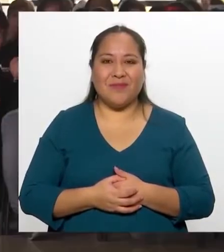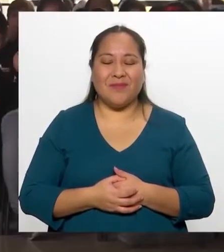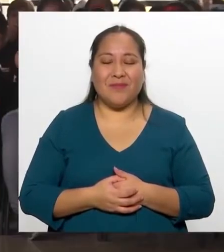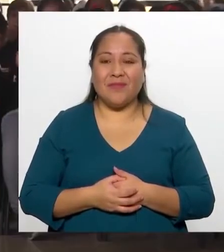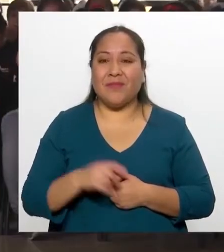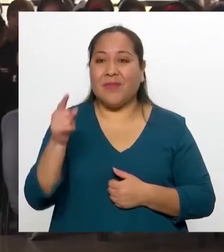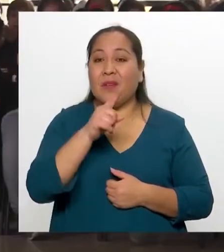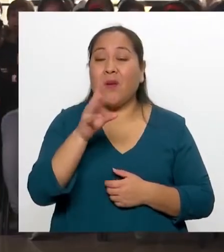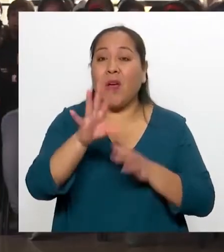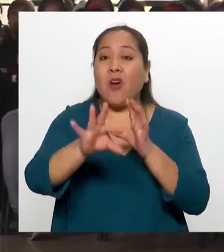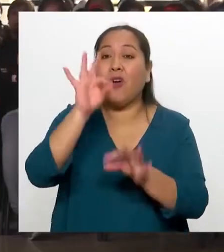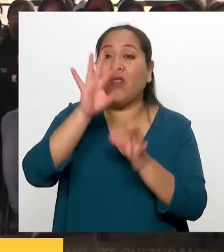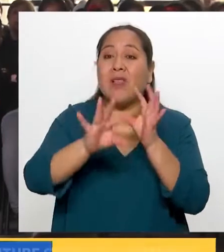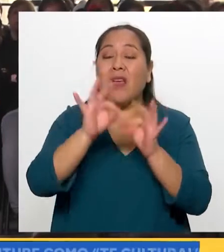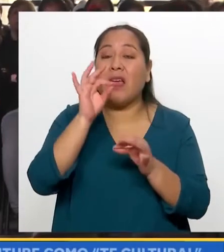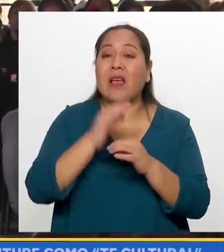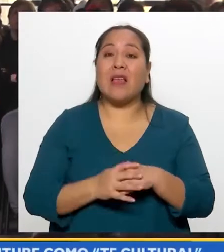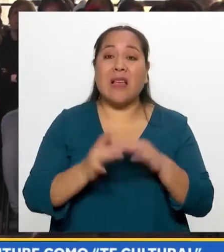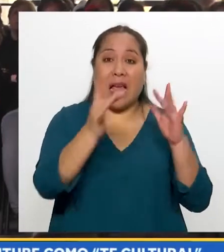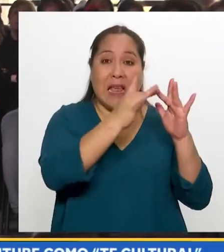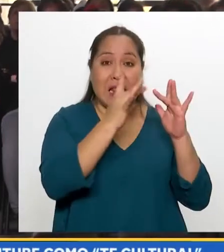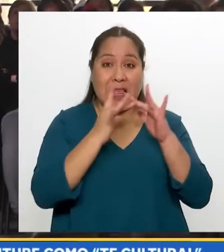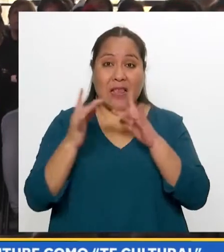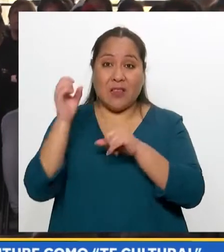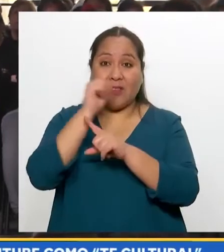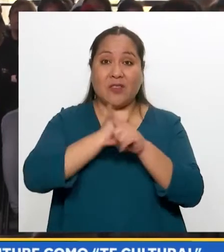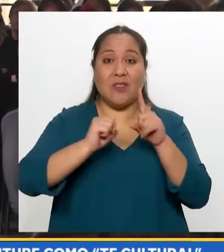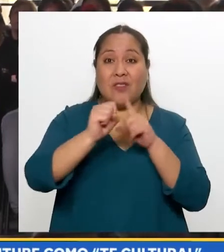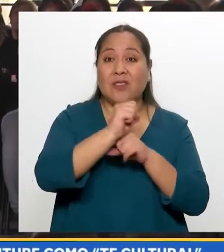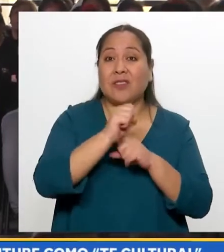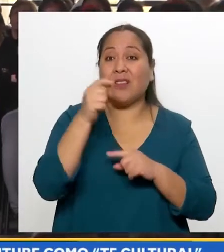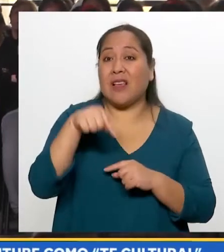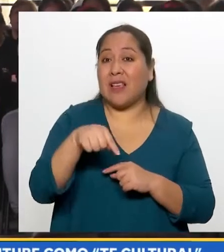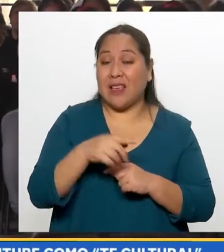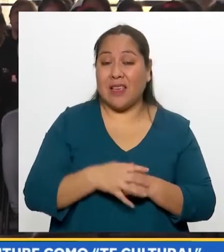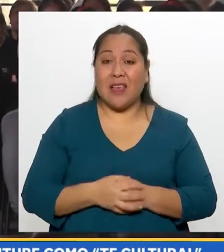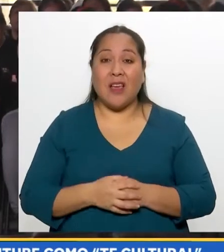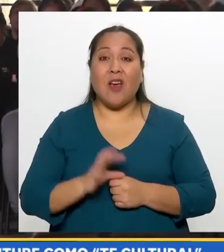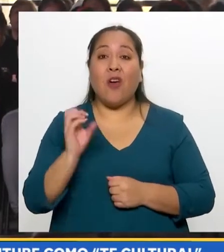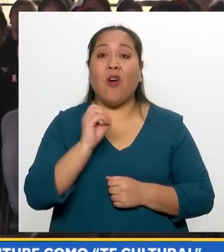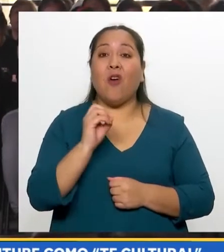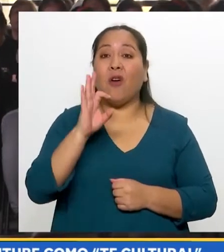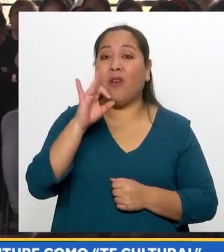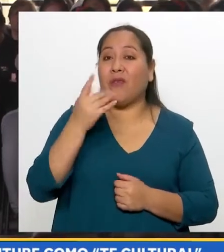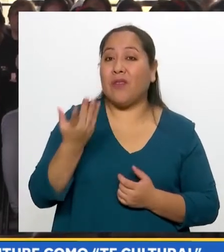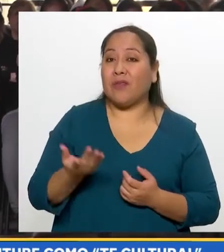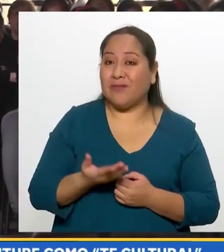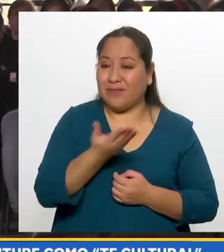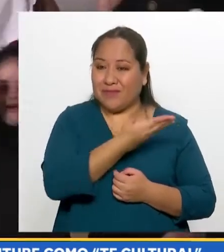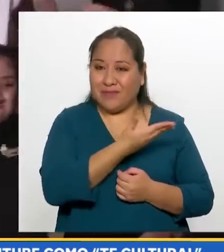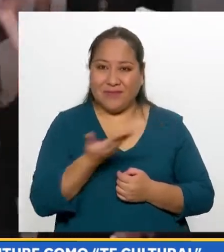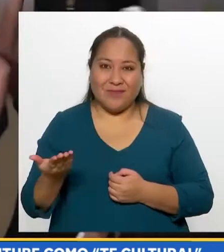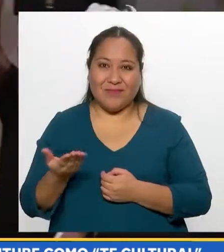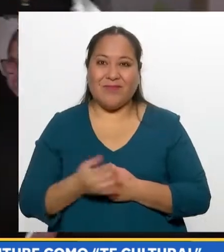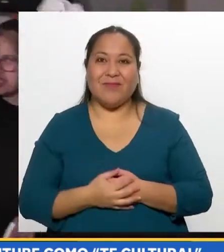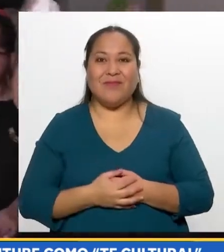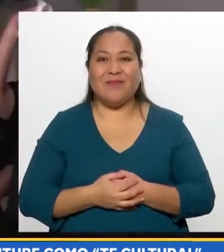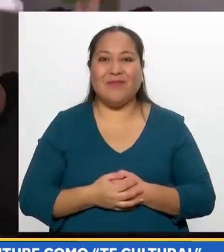Nos pueden encontrar a través de las redes sociales en la página de Takiri Folk o también TF Cultural, que es nuestro